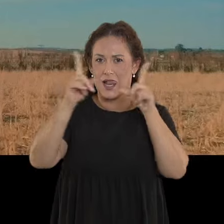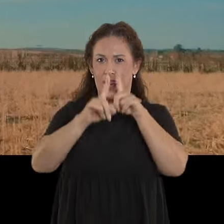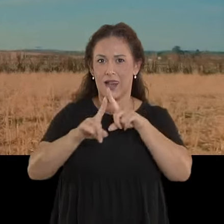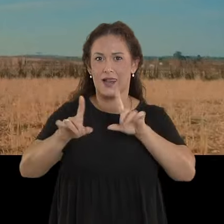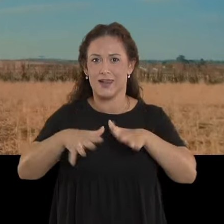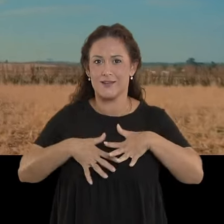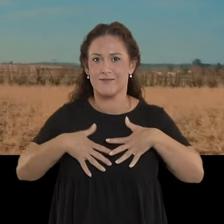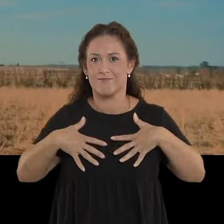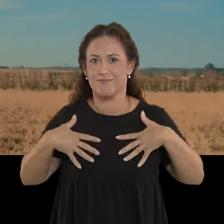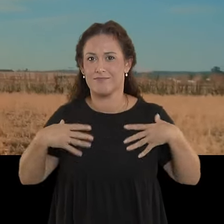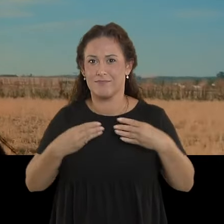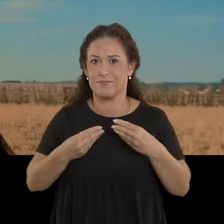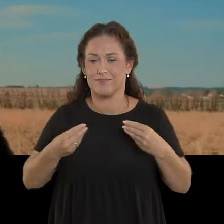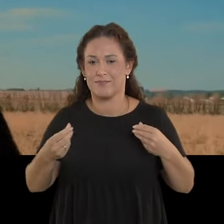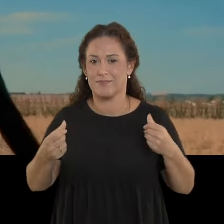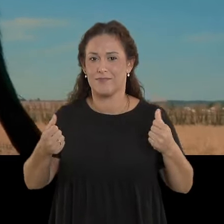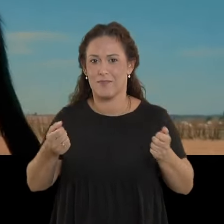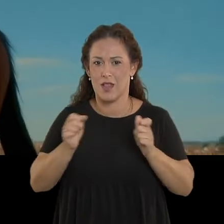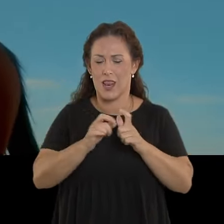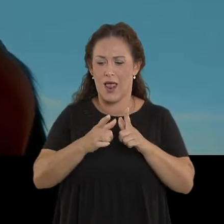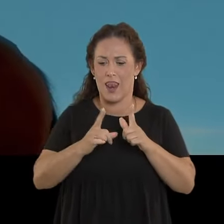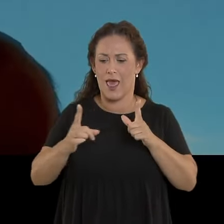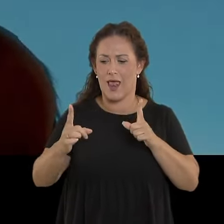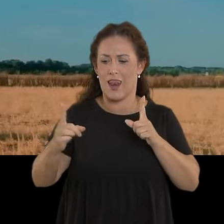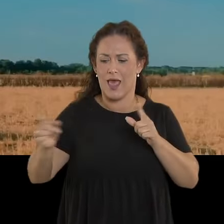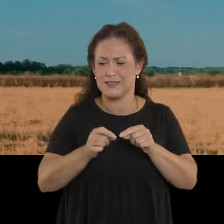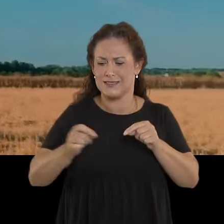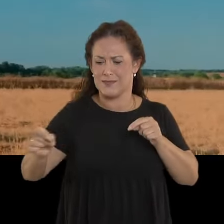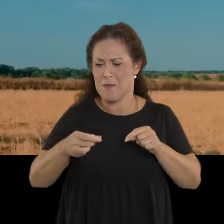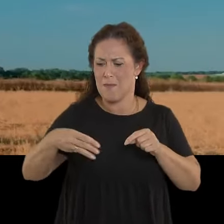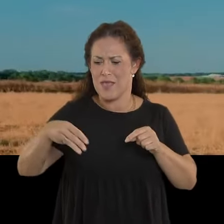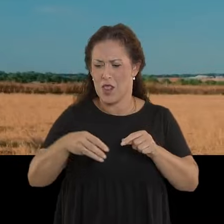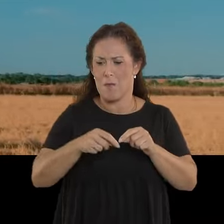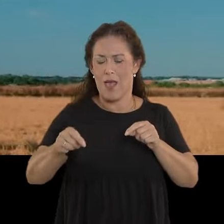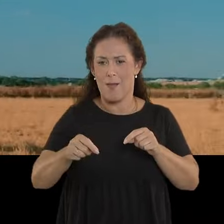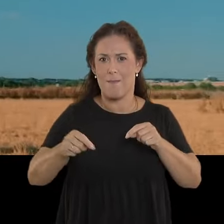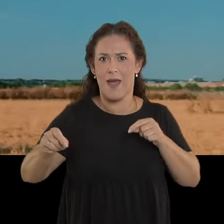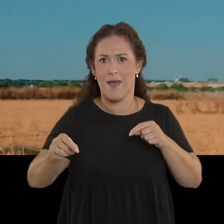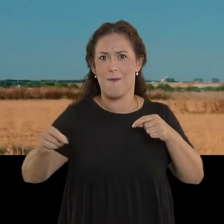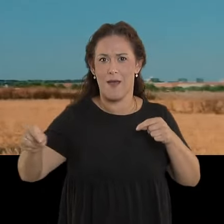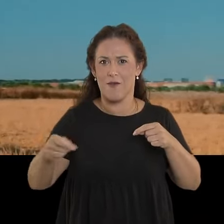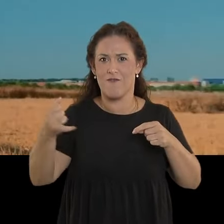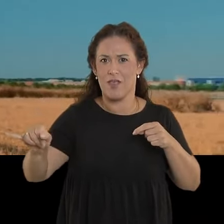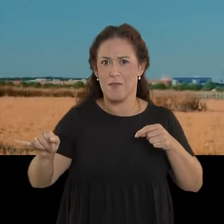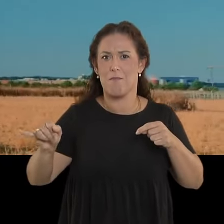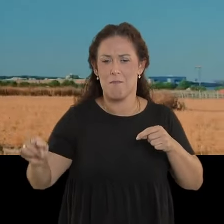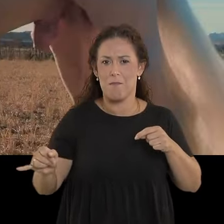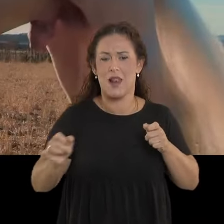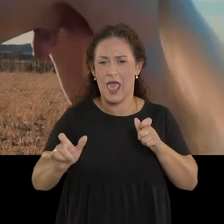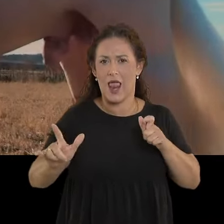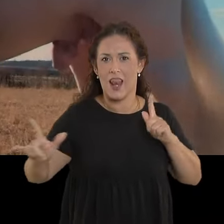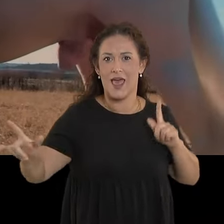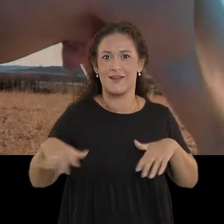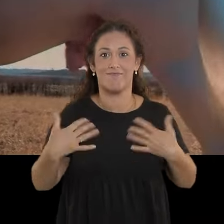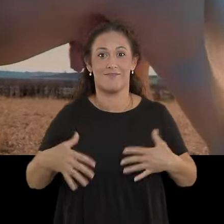emoción. Los metros sumarse entre los dos, una vez más